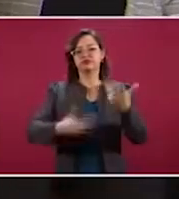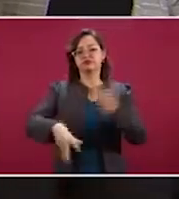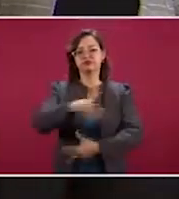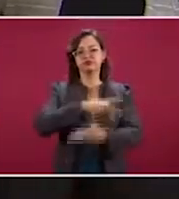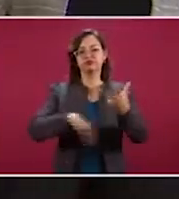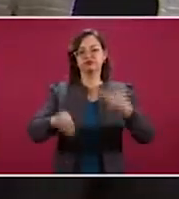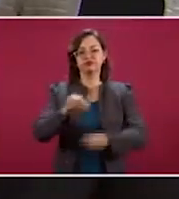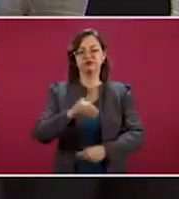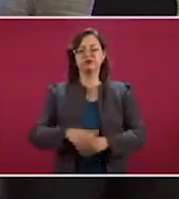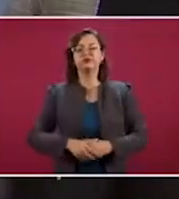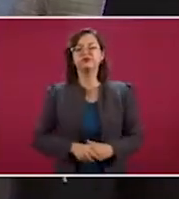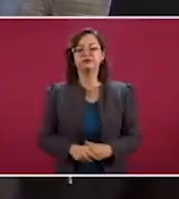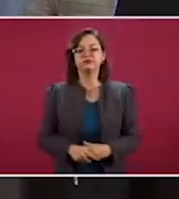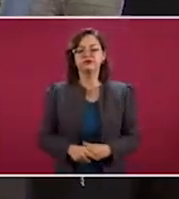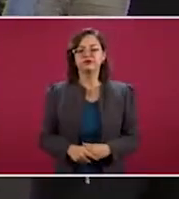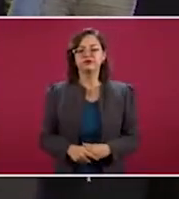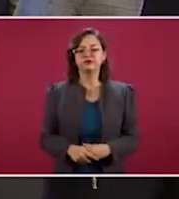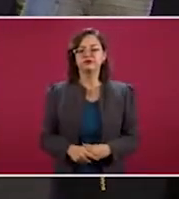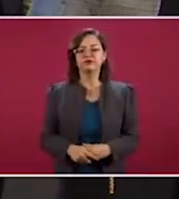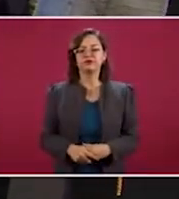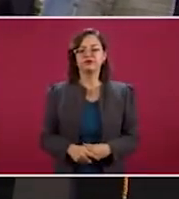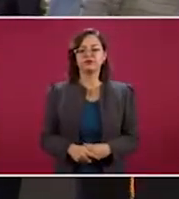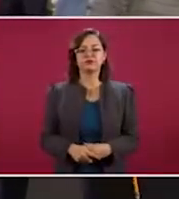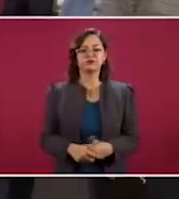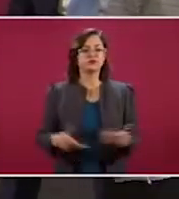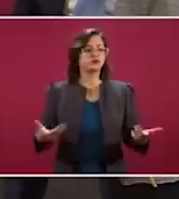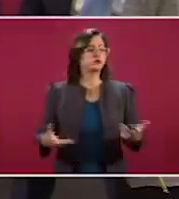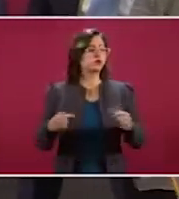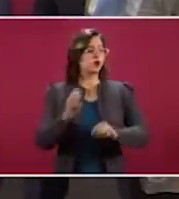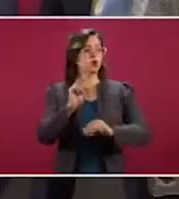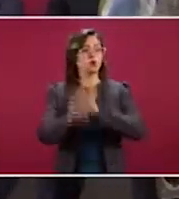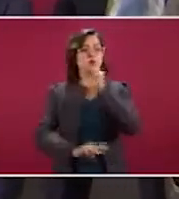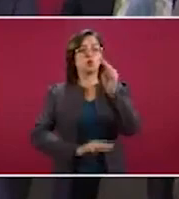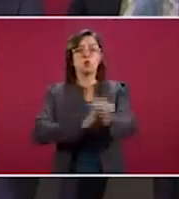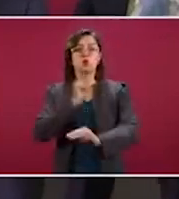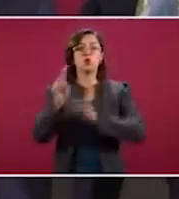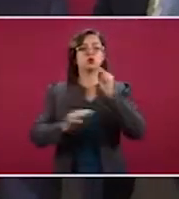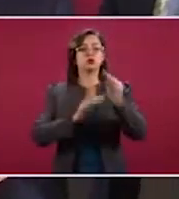en todos los países del mundo